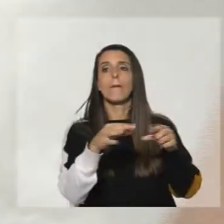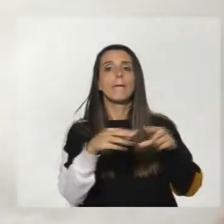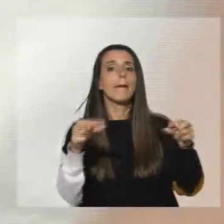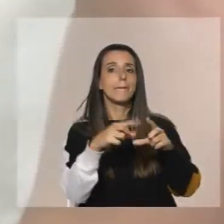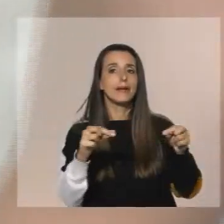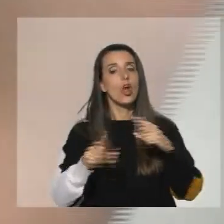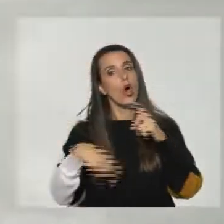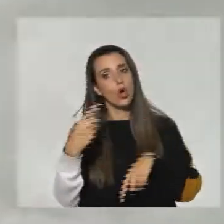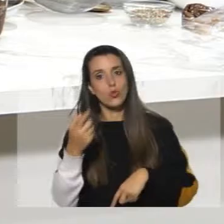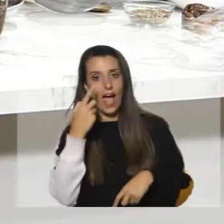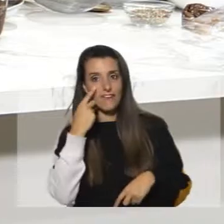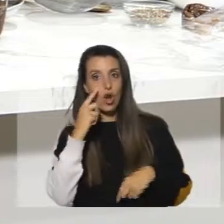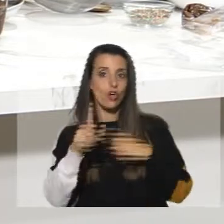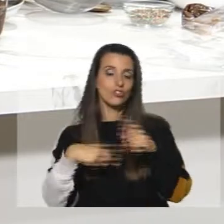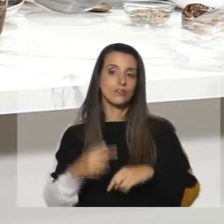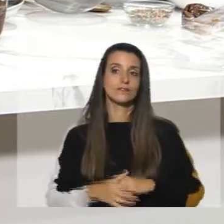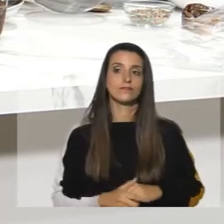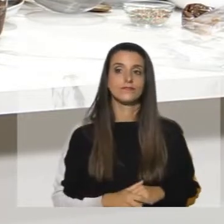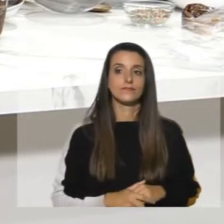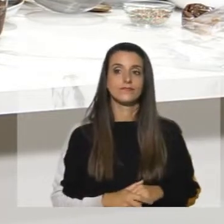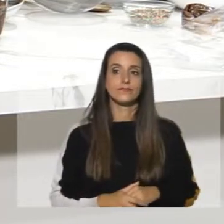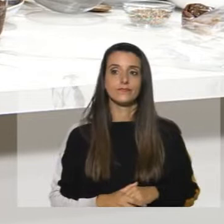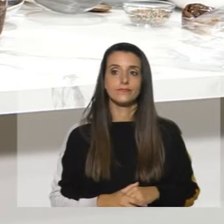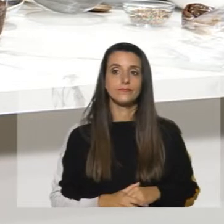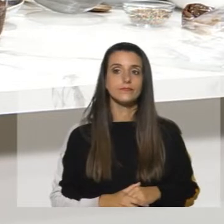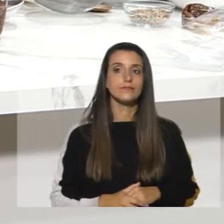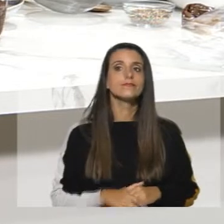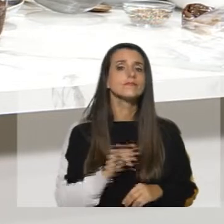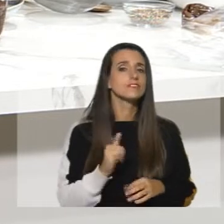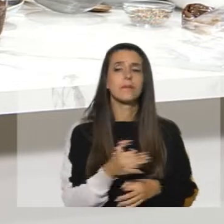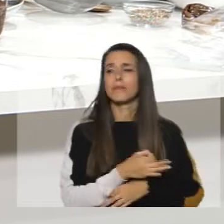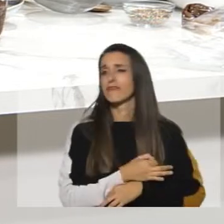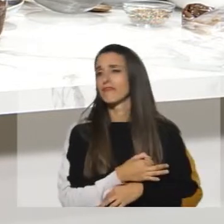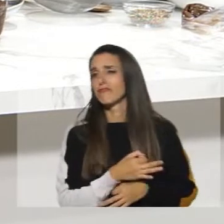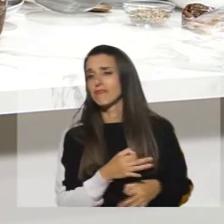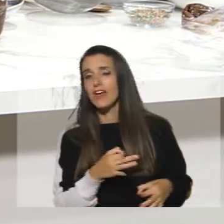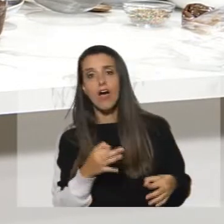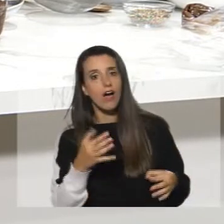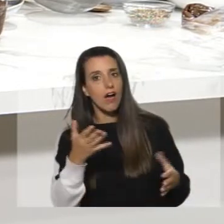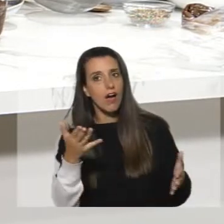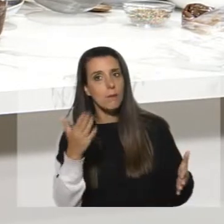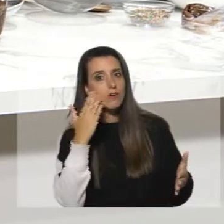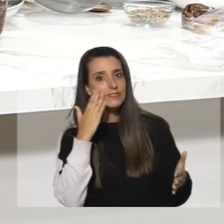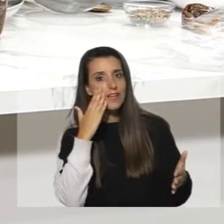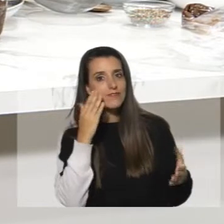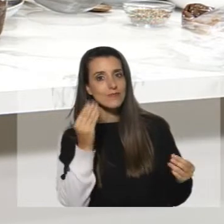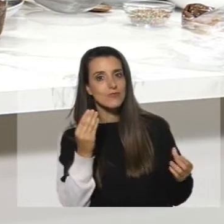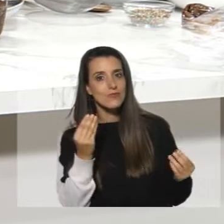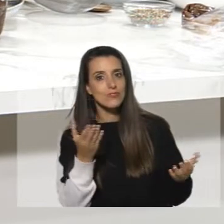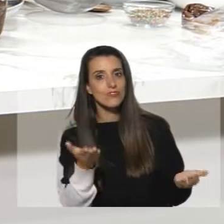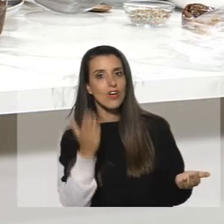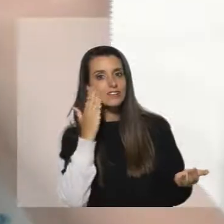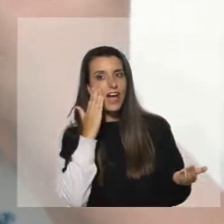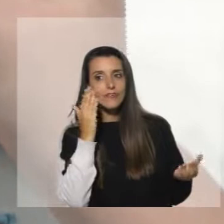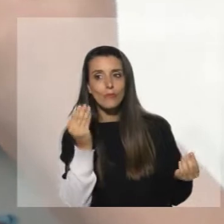armar otro. La plancha de silicona, en el caso de Noé, se puede poner perfecto, también, ¿no? Ana perfecto, Ana Laura. Ay, Ana Laura, por favor. Yo, viste, Noé, te yo, estoy dando así, todos